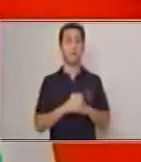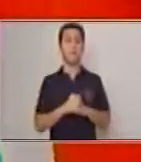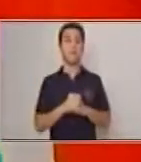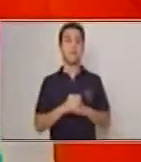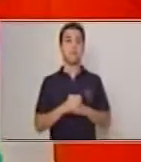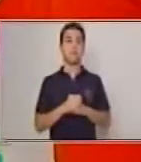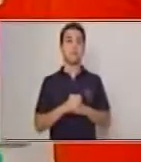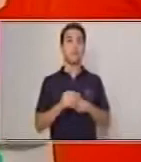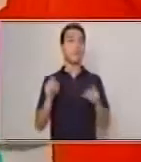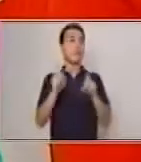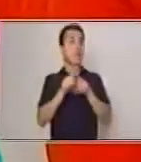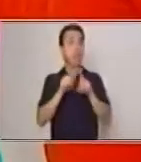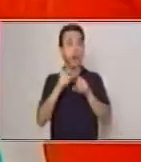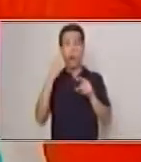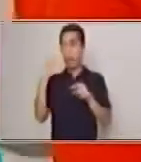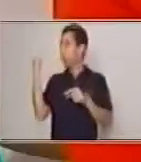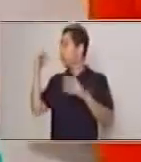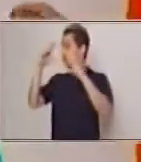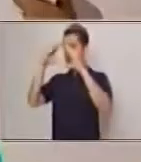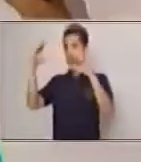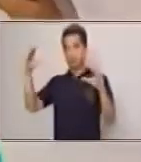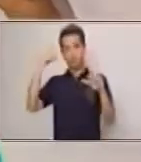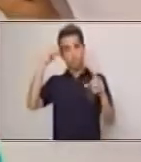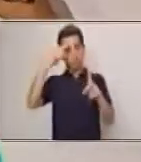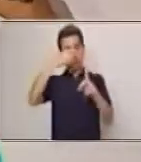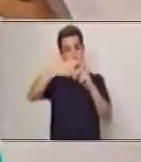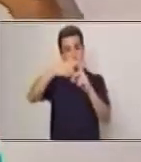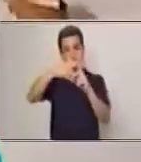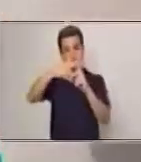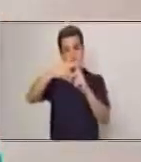Siguiendo nuestro formato positivo,